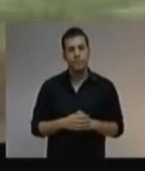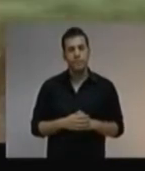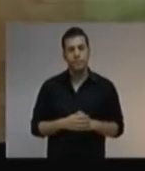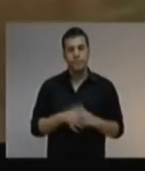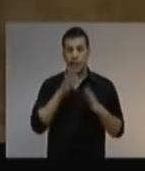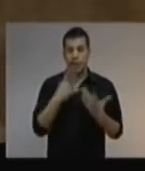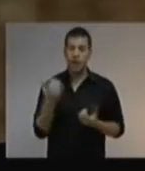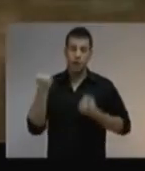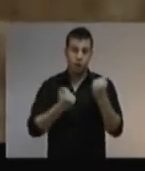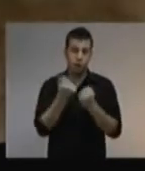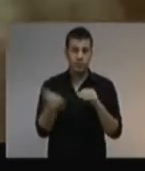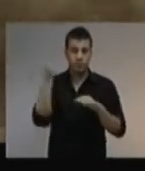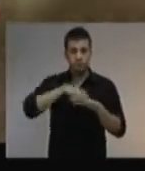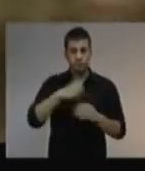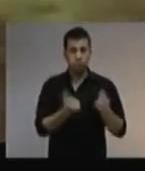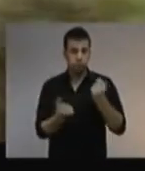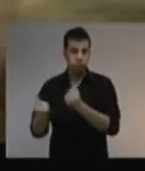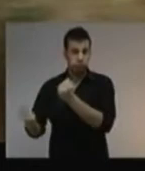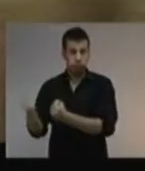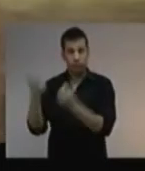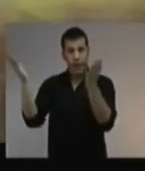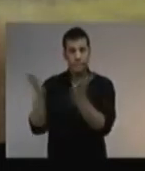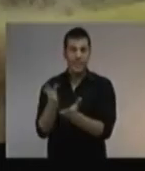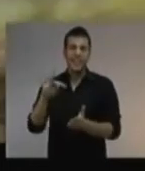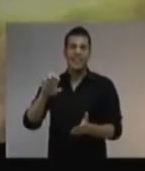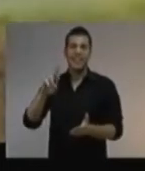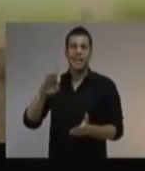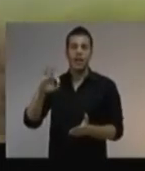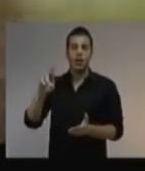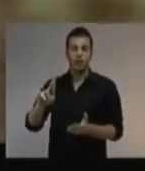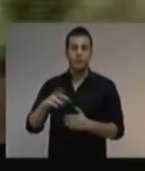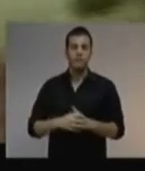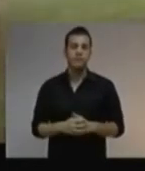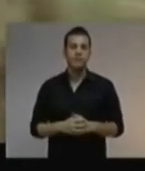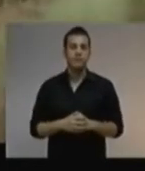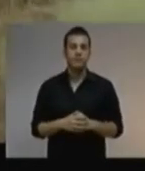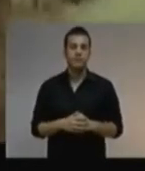Cogemos de nuevo el coche para acercarnos a la villa de Teror.